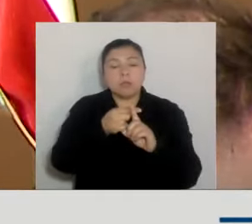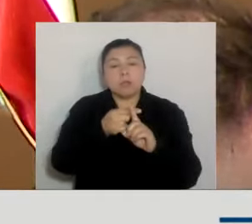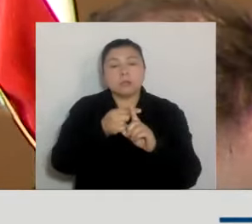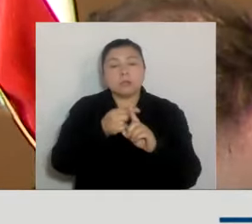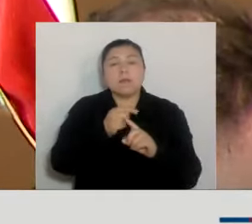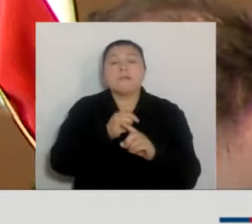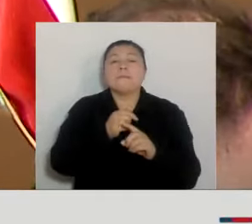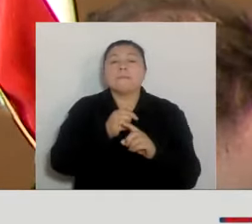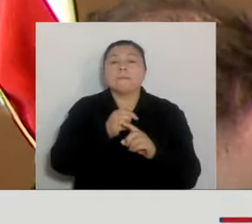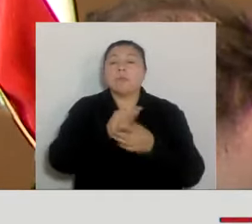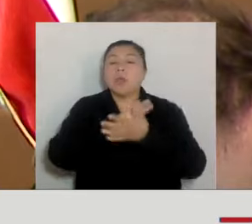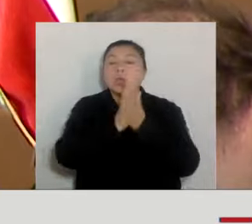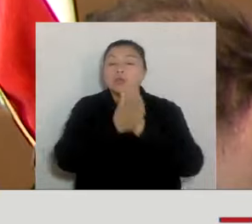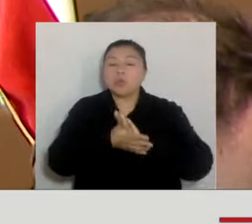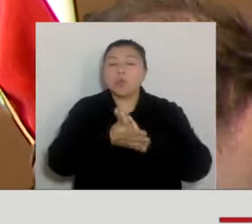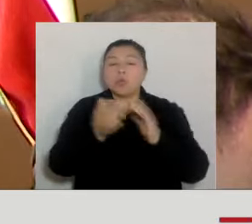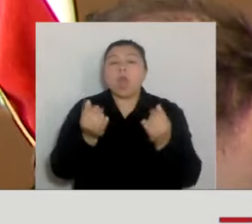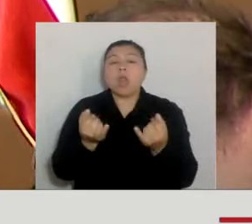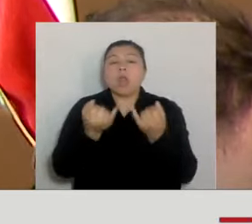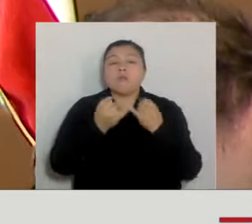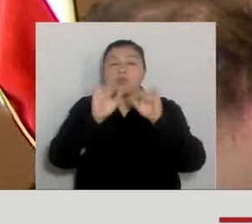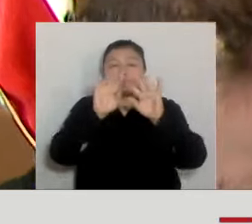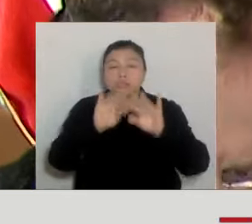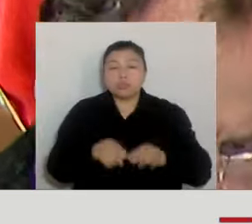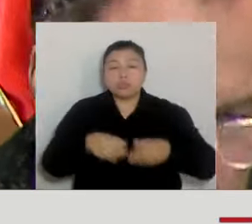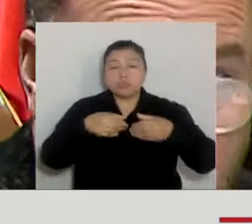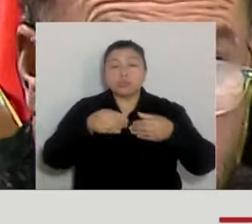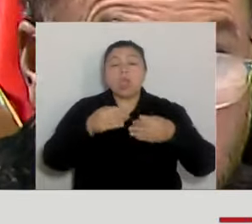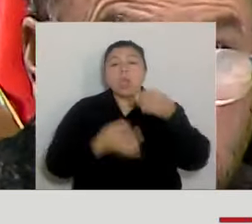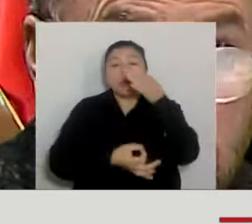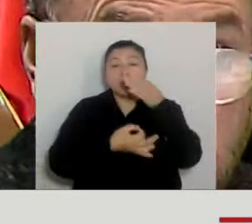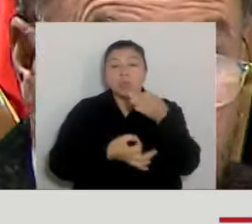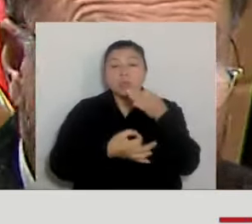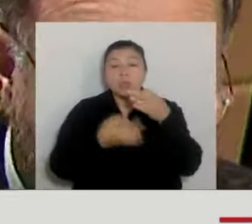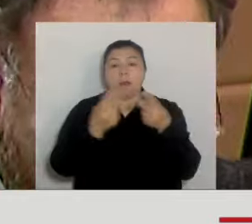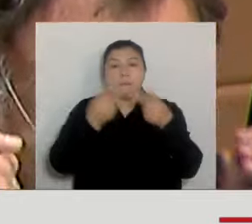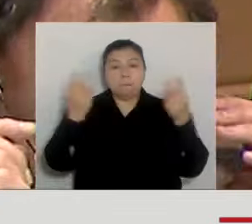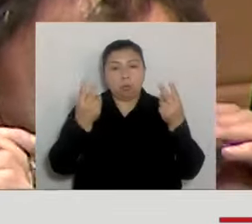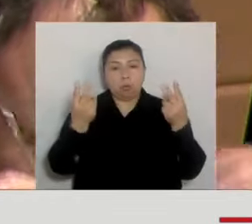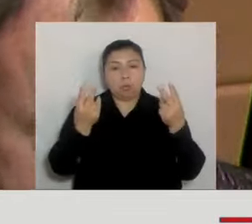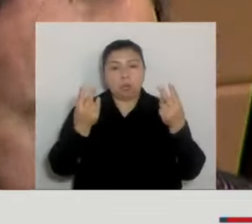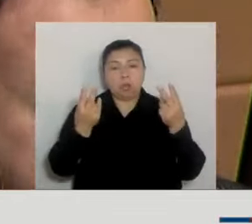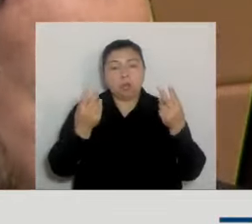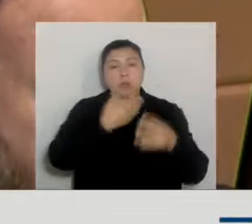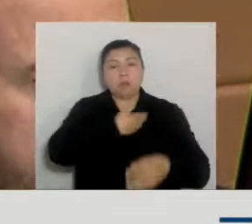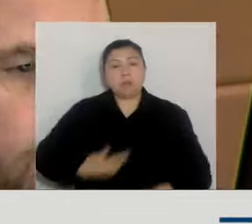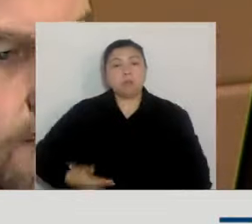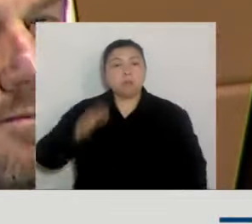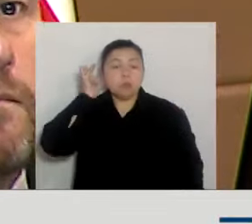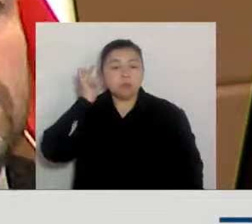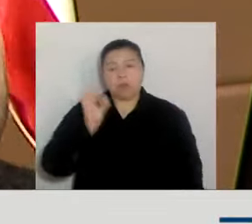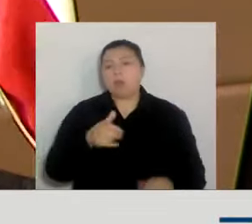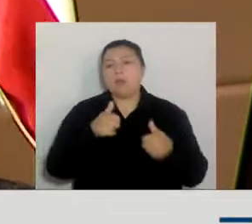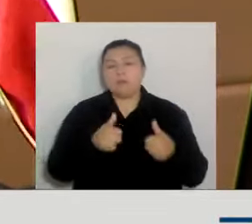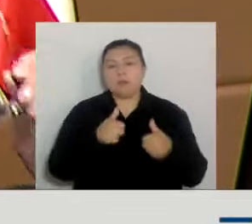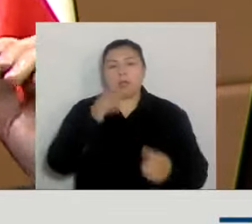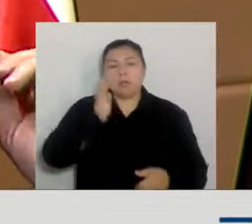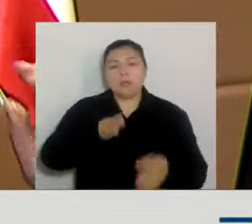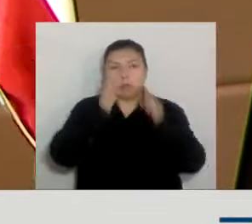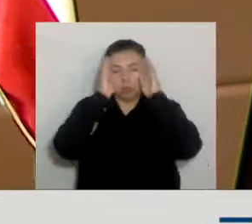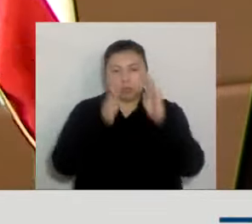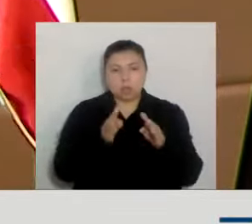todas la información los informes estudios y otros documentos serán públicos presidenta efectivamente debemos estar atento a que no se